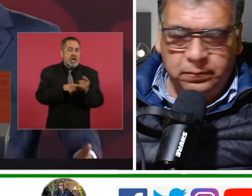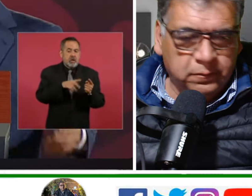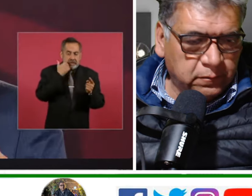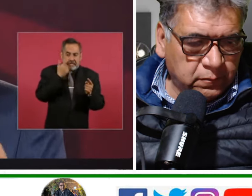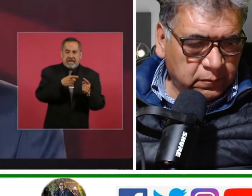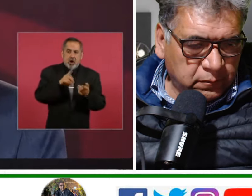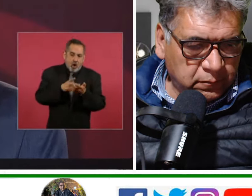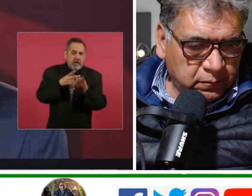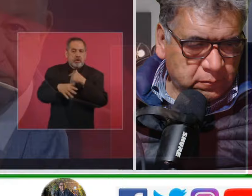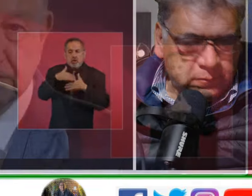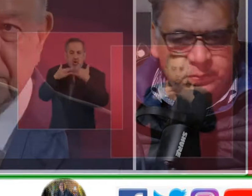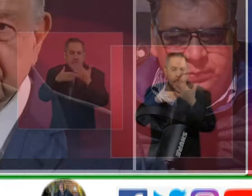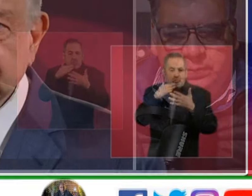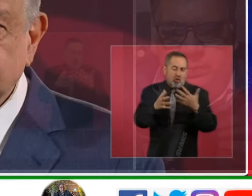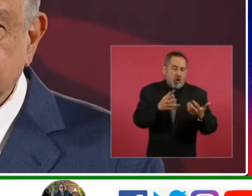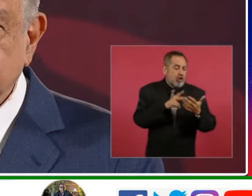corruptos